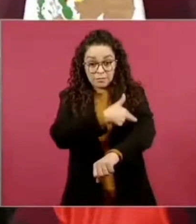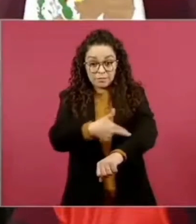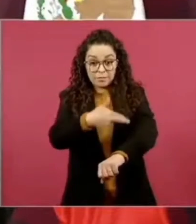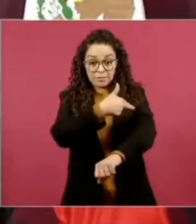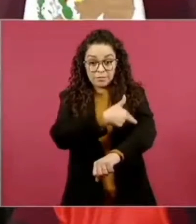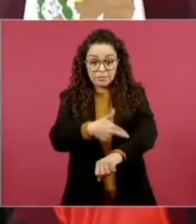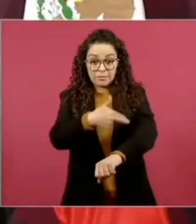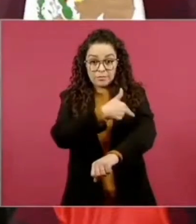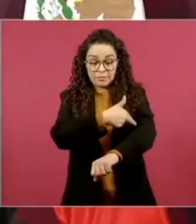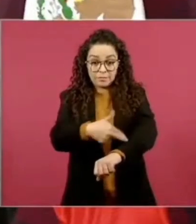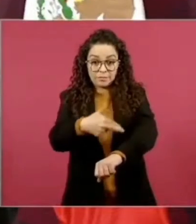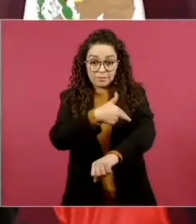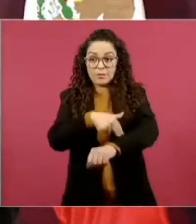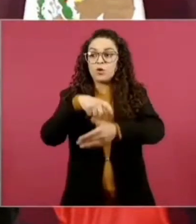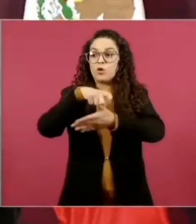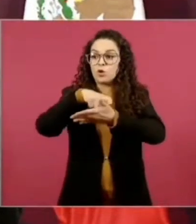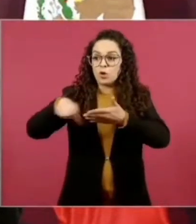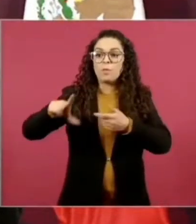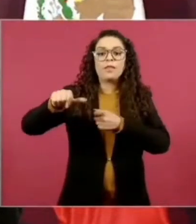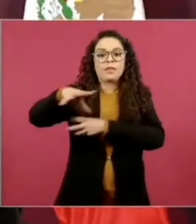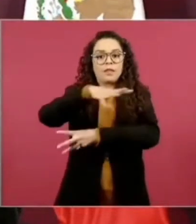dejarlo operando